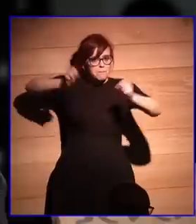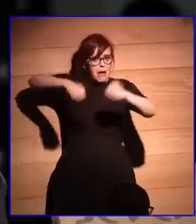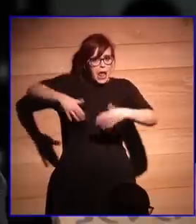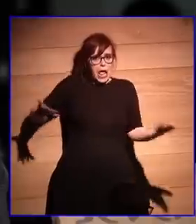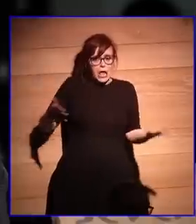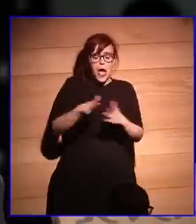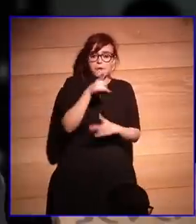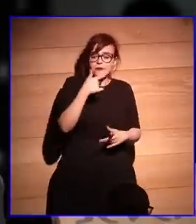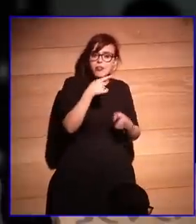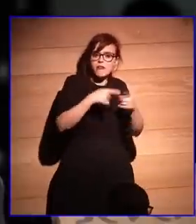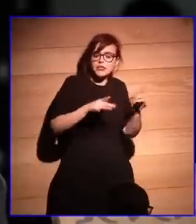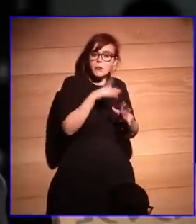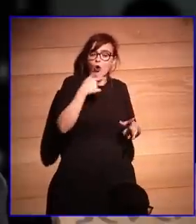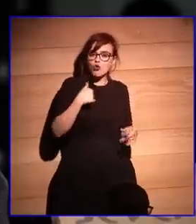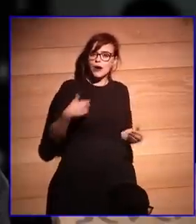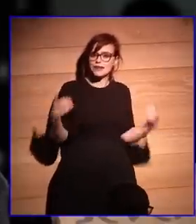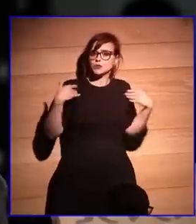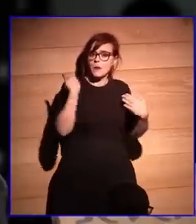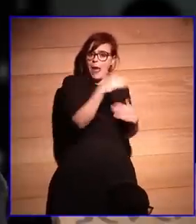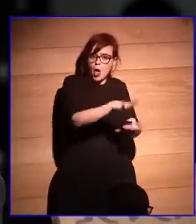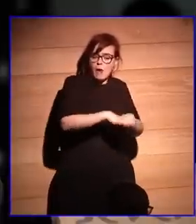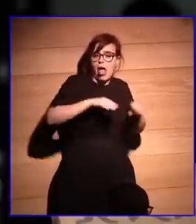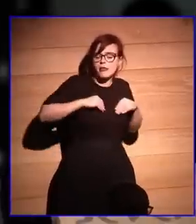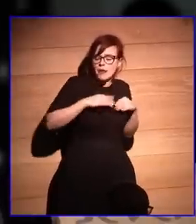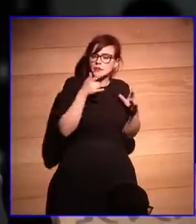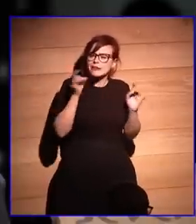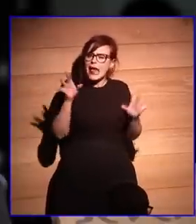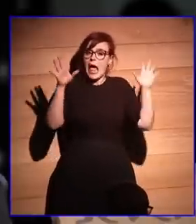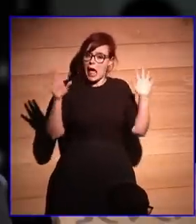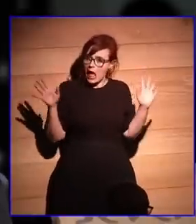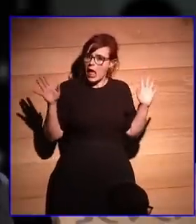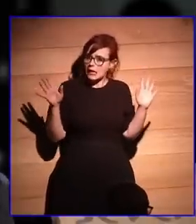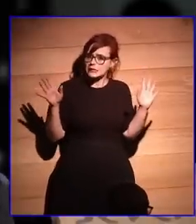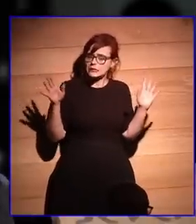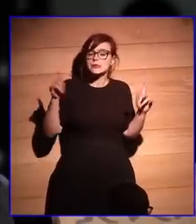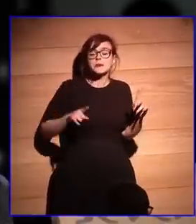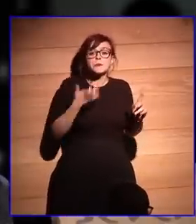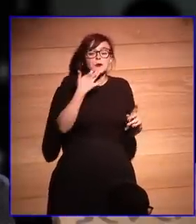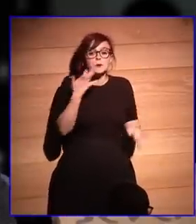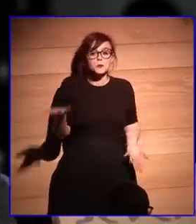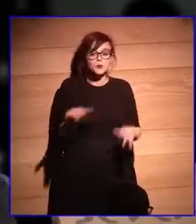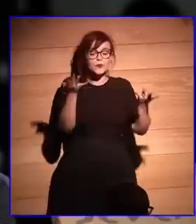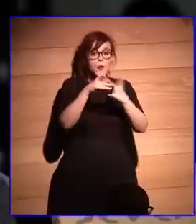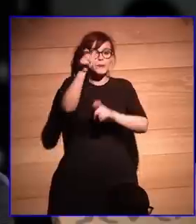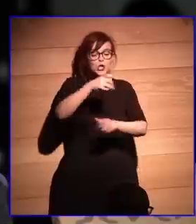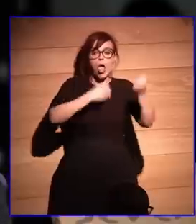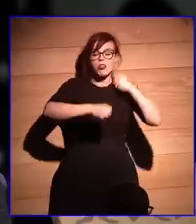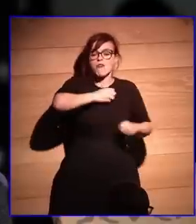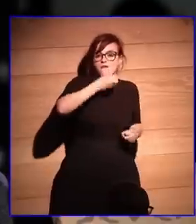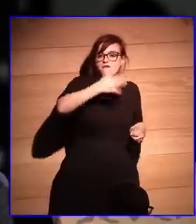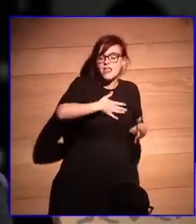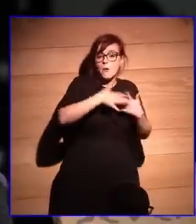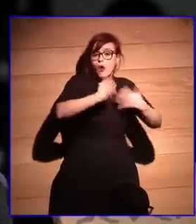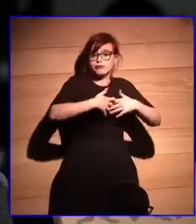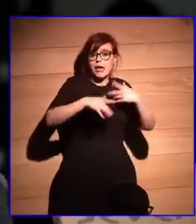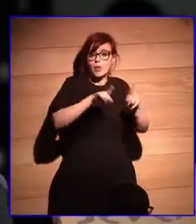y que se hace responsable de sus consecuencias. Esto es un tema peliagudo, porque en ese sentido alguien que haga el bien de forma mecánica,